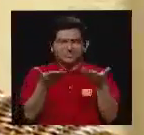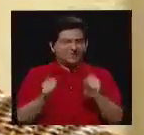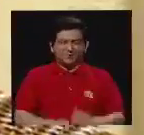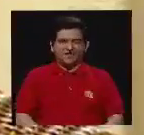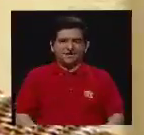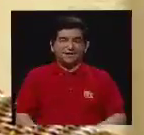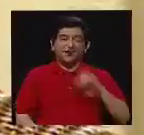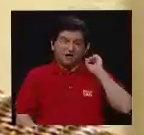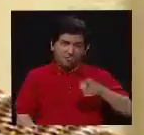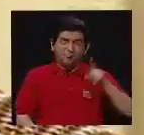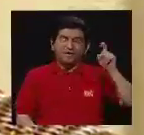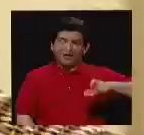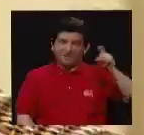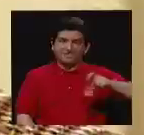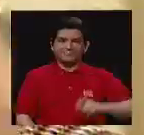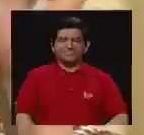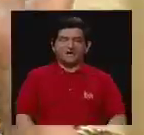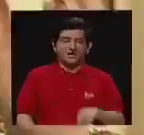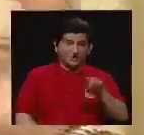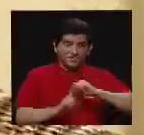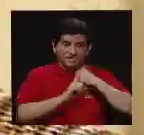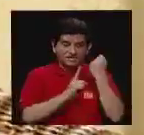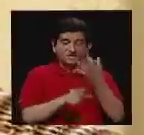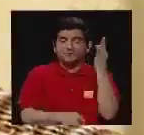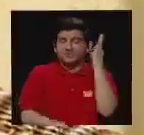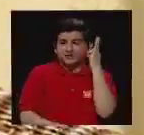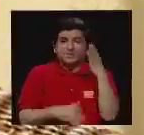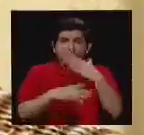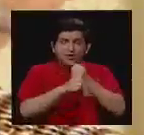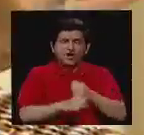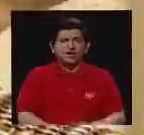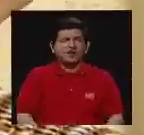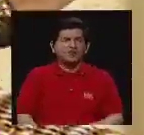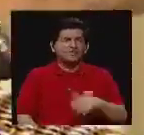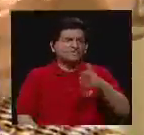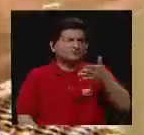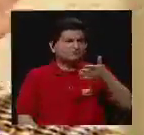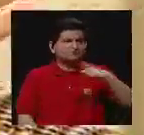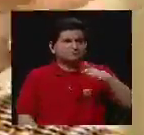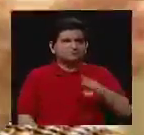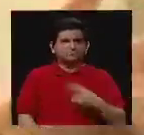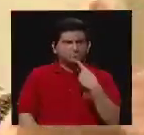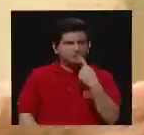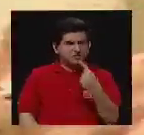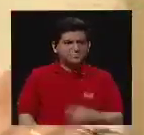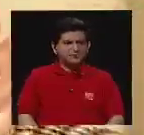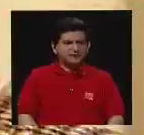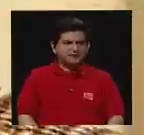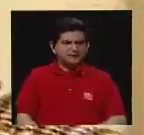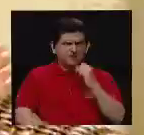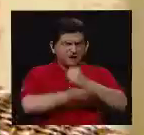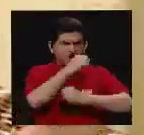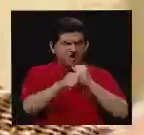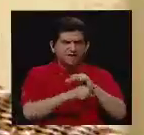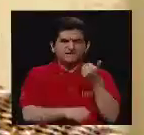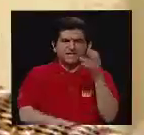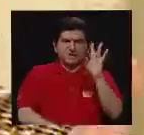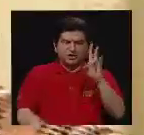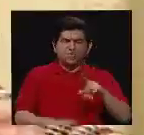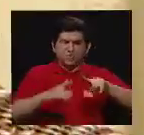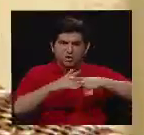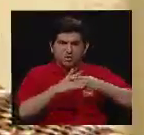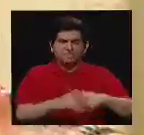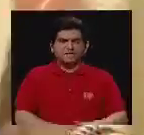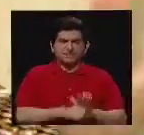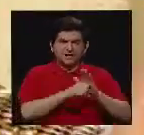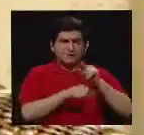cederlo. Tienen que obligarme. Y eso han venido haciendo las mujeres desde, por lo menos, ¿qué te digo? Cuando en el siglo